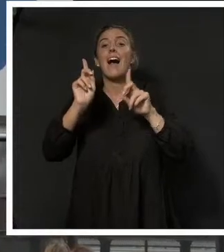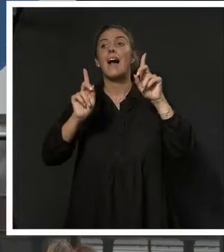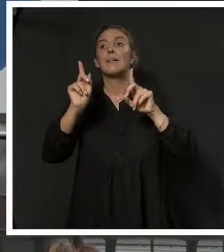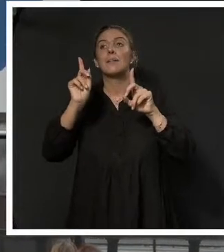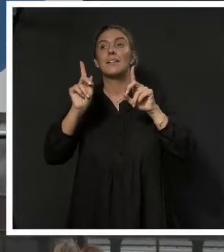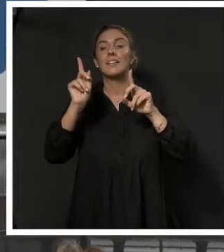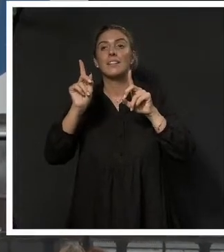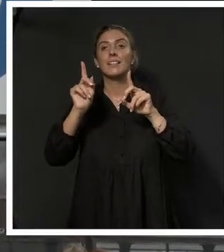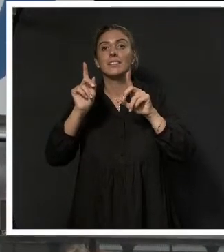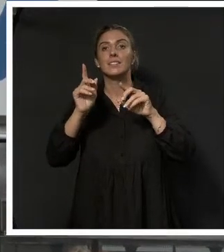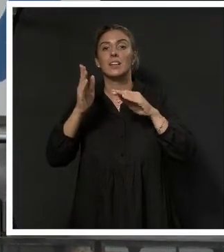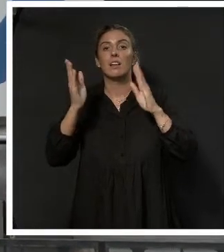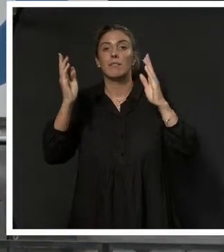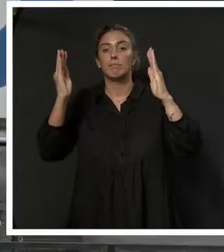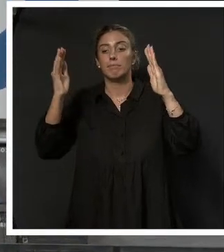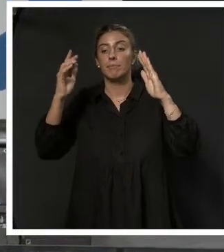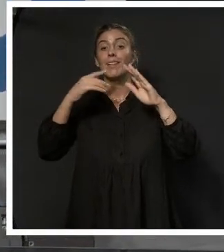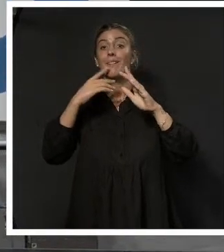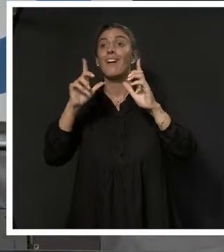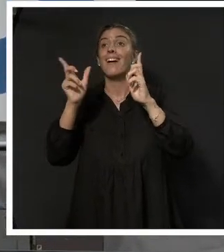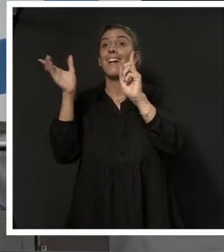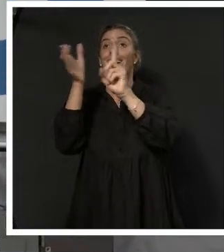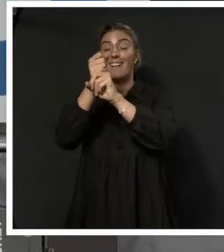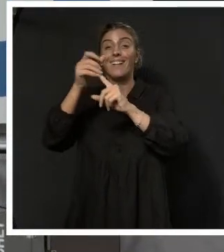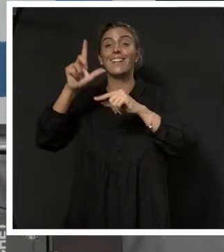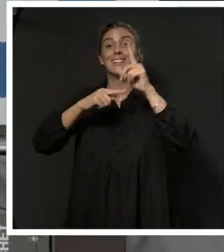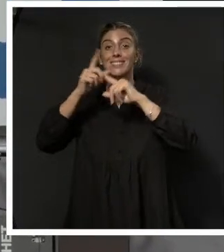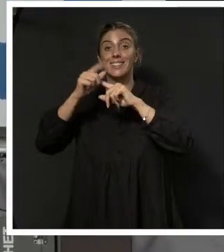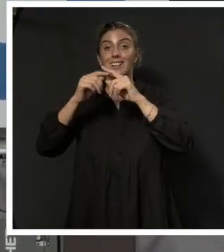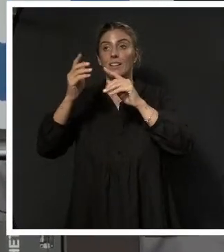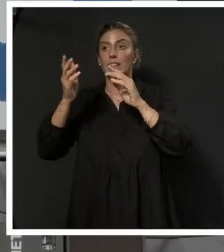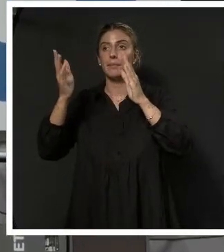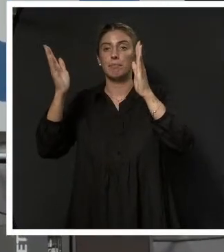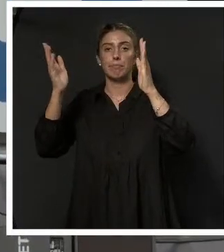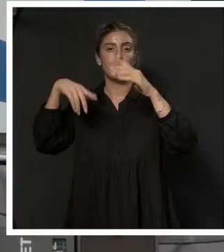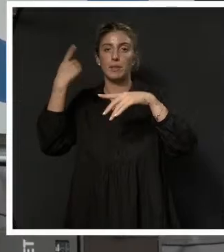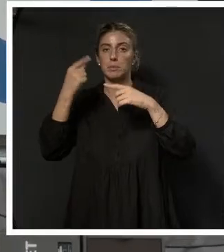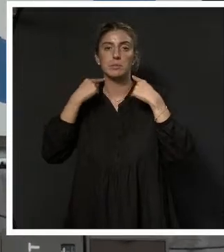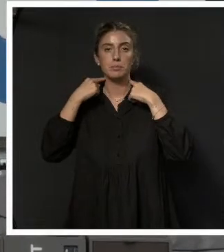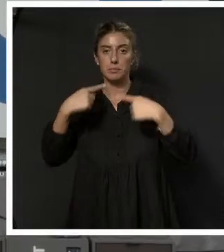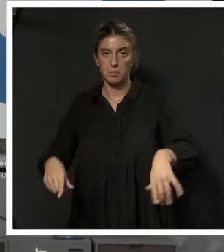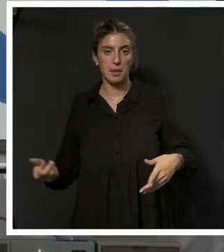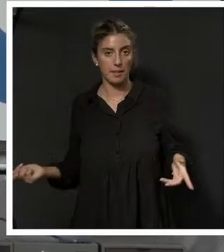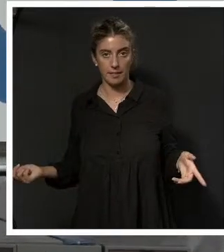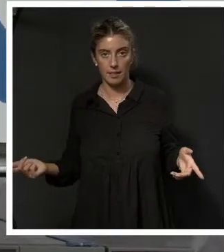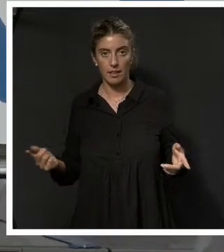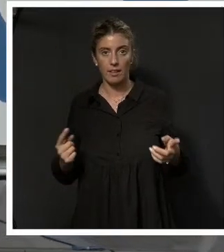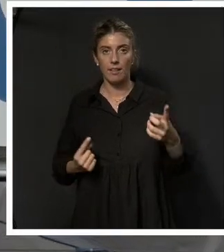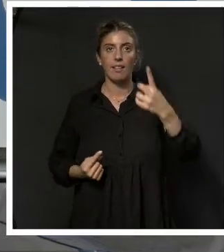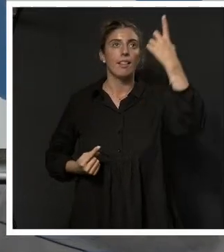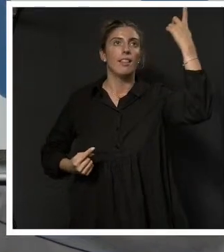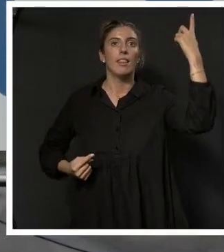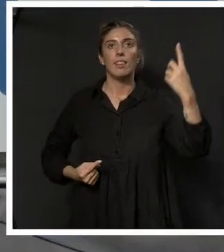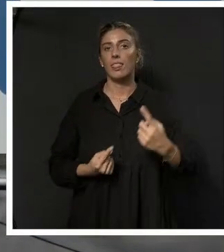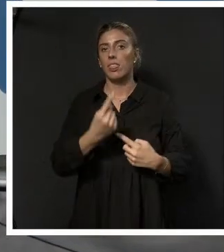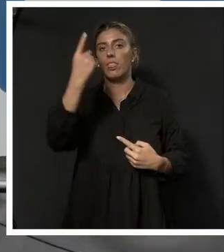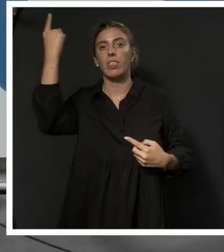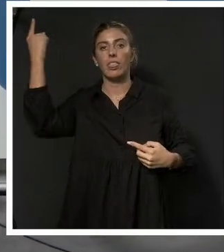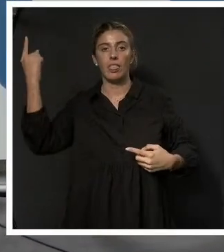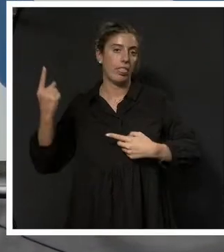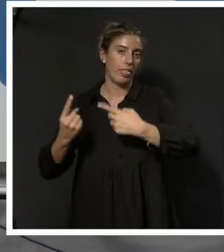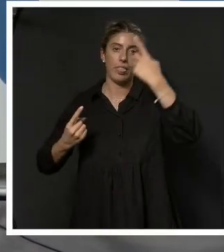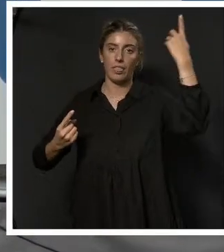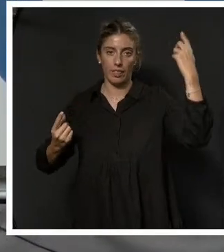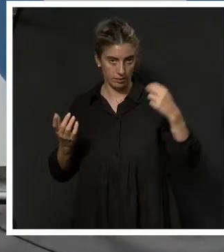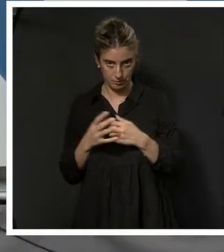a fundieron Pero bueno pienso que un caso entre todos los que existen